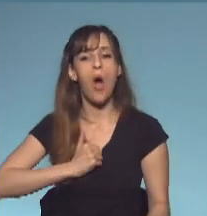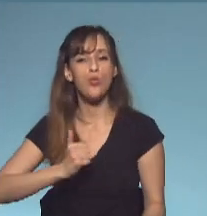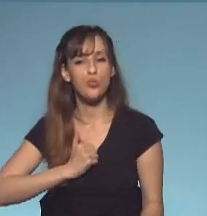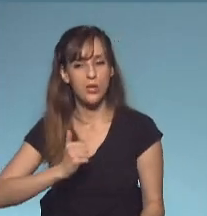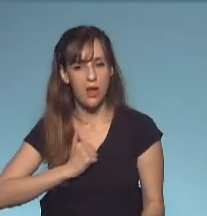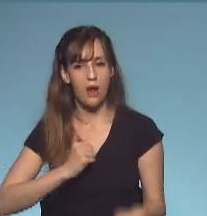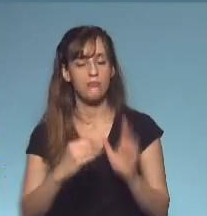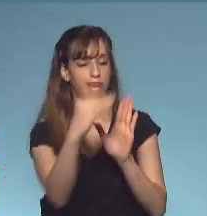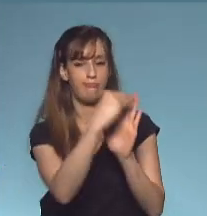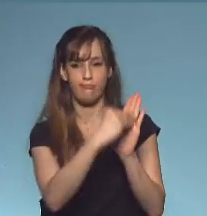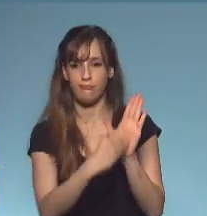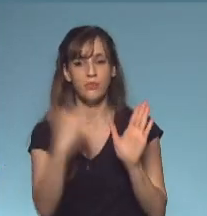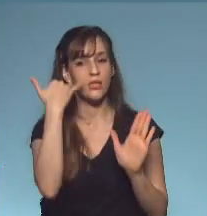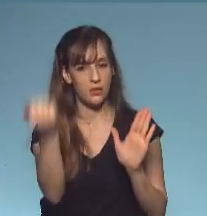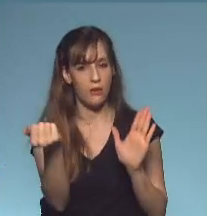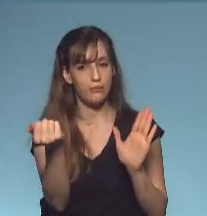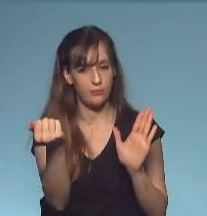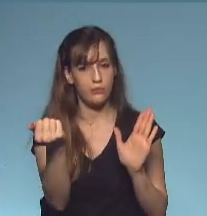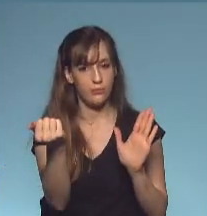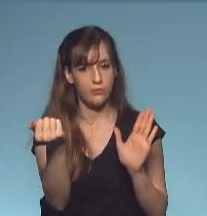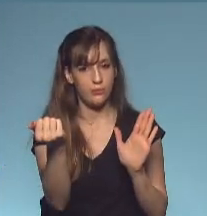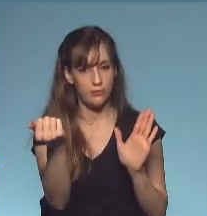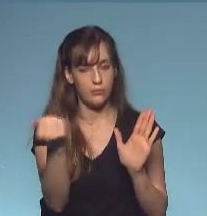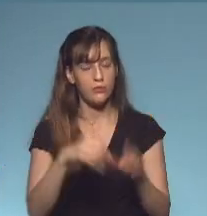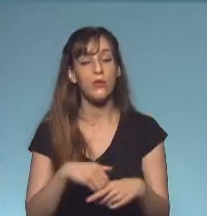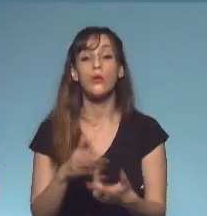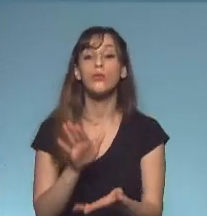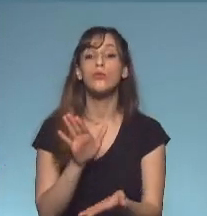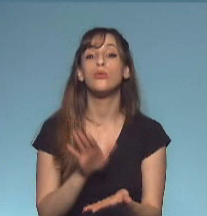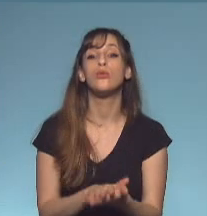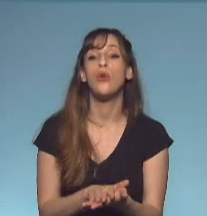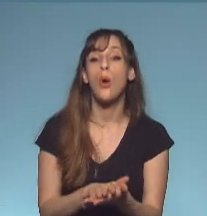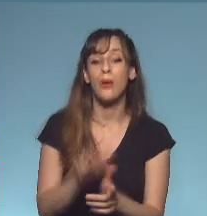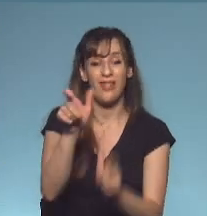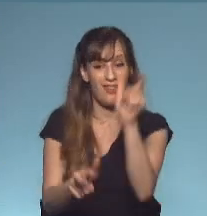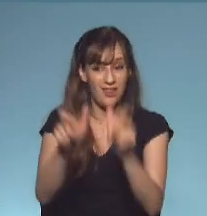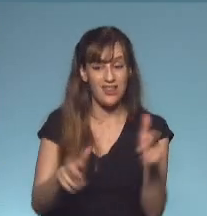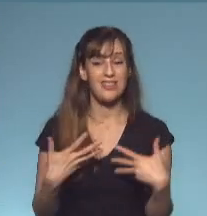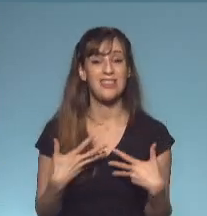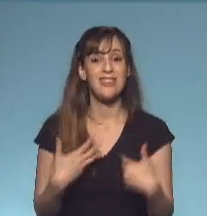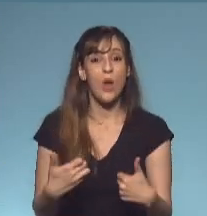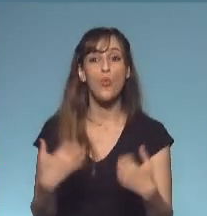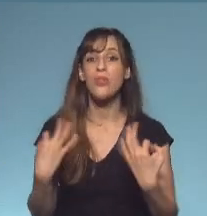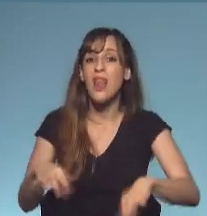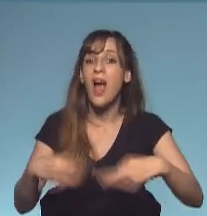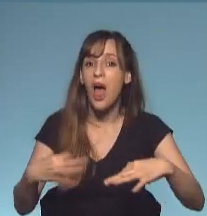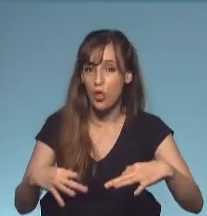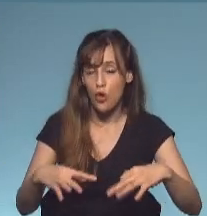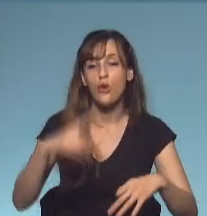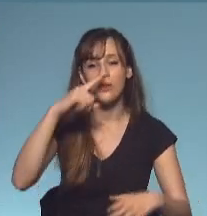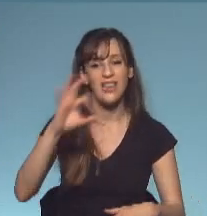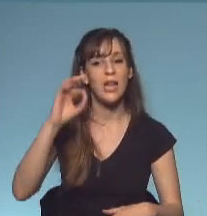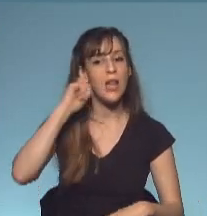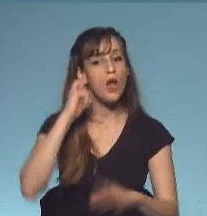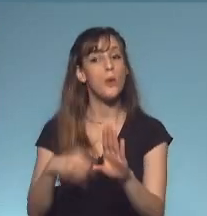inscriptos en nuestro sistema. En lo que respecta a la población más vulnerable, mayores de 70